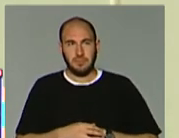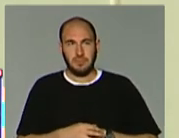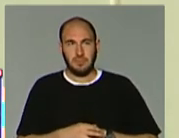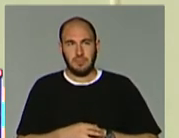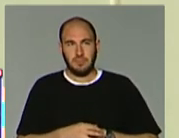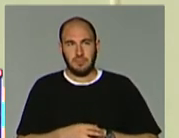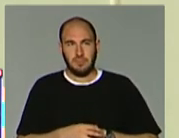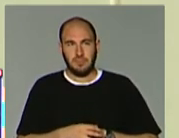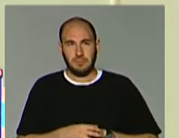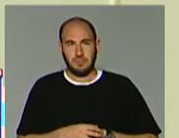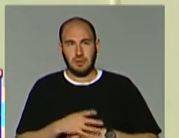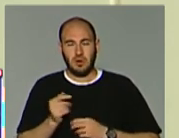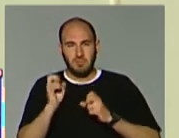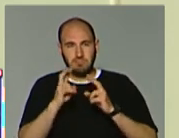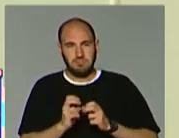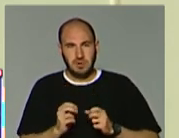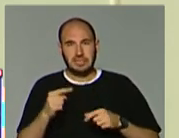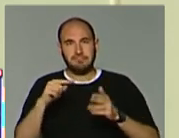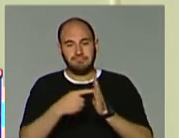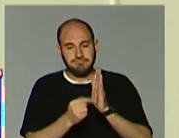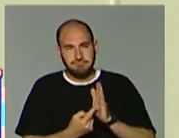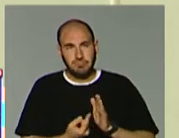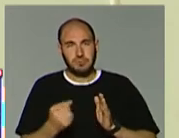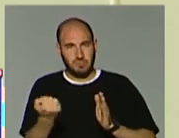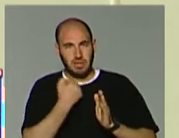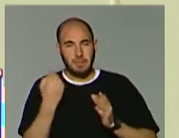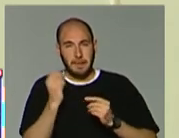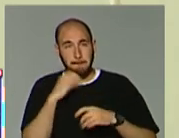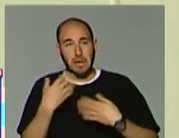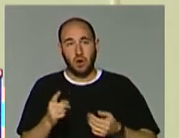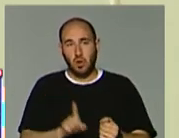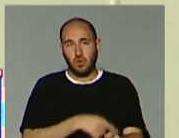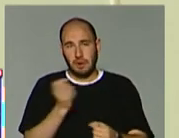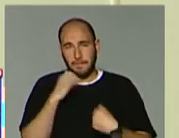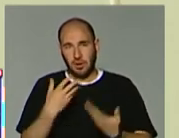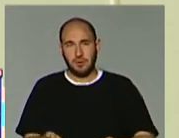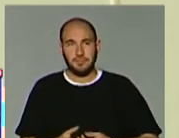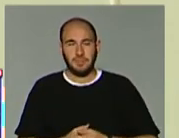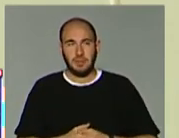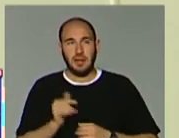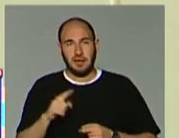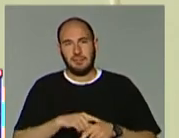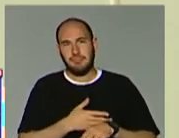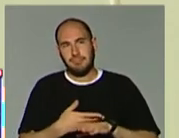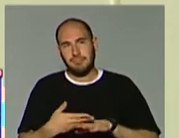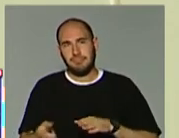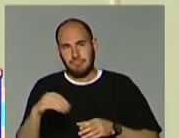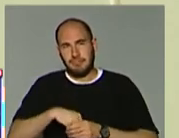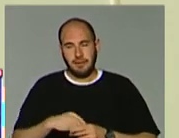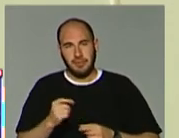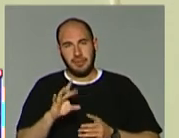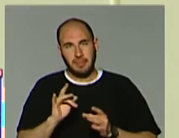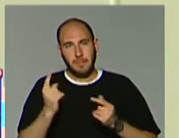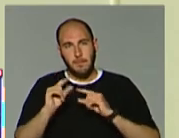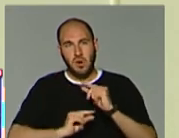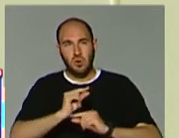cómo explorar ciertos tips para mejorar los hábitos que llevan su tiempo en instaurarse, pero ir de a poco,